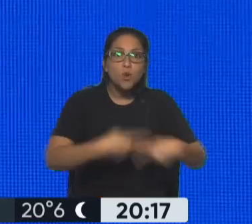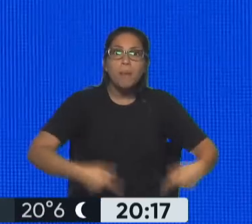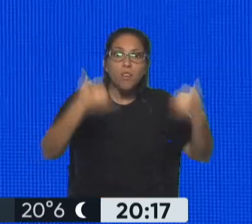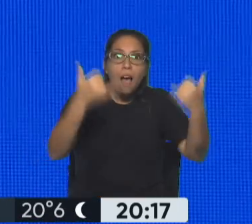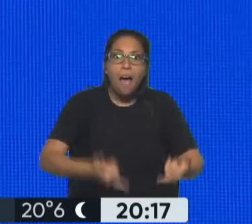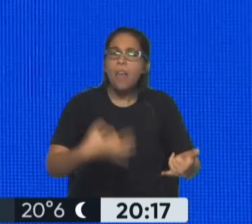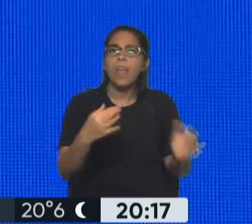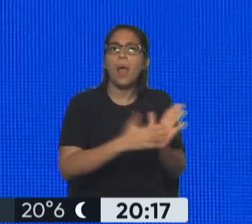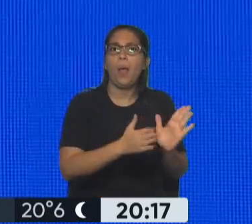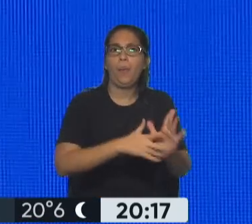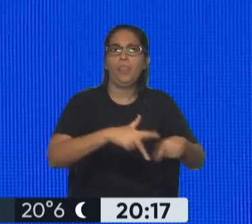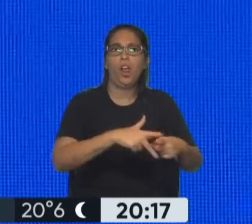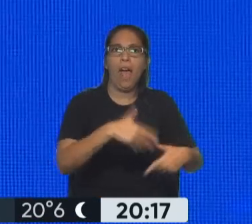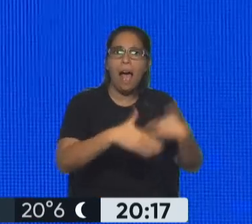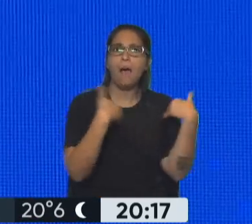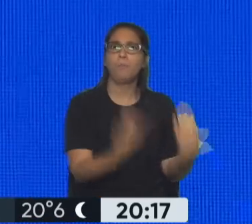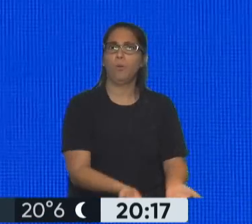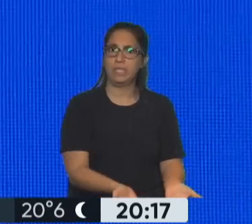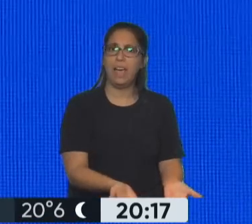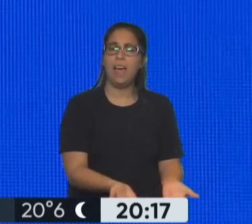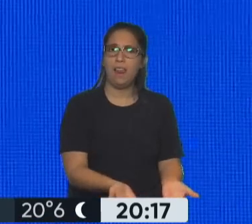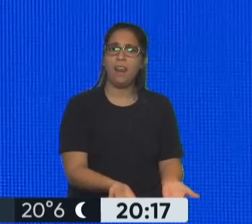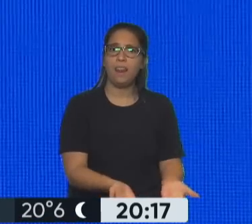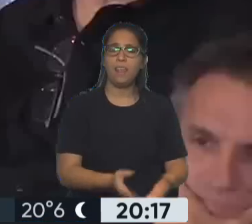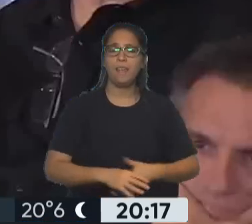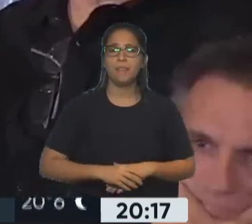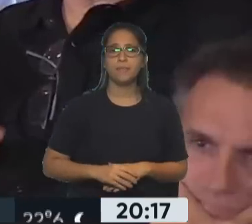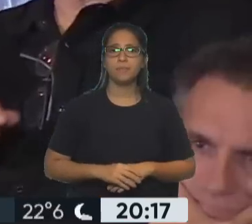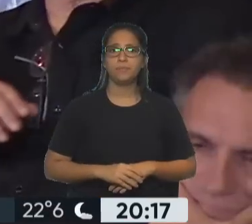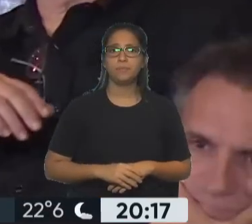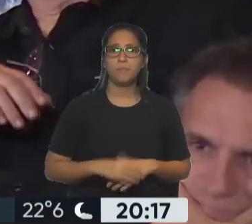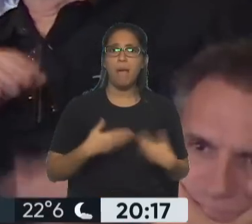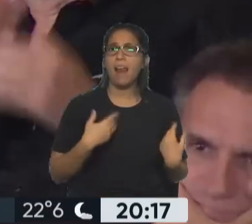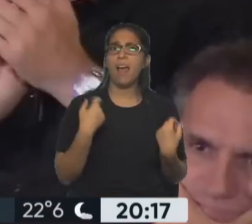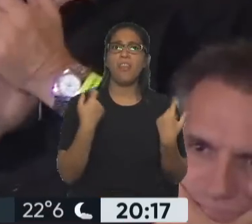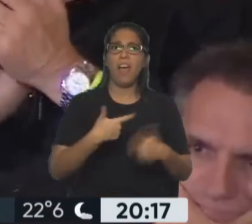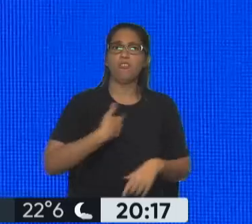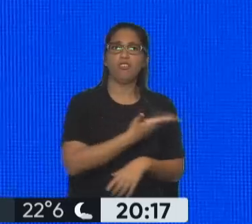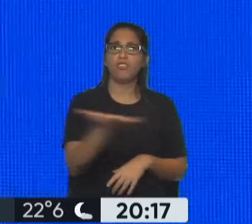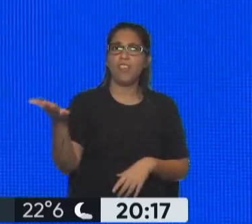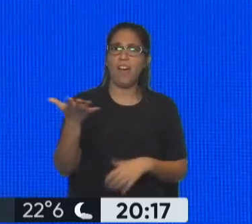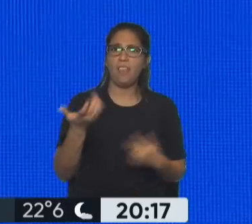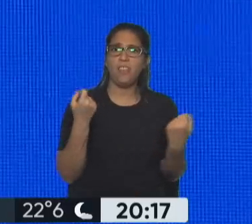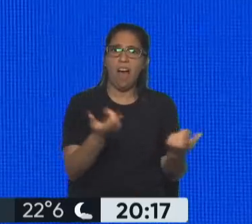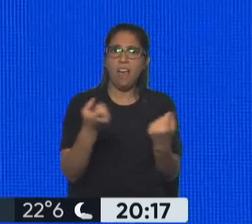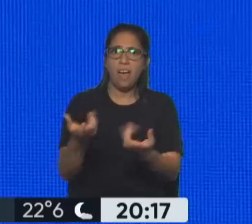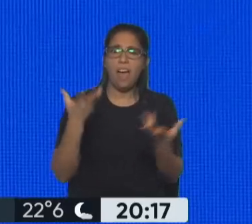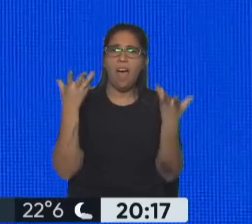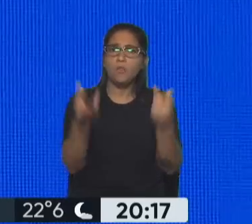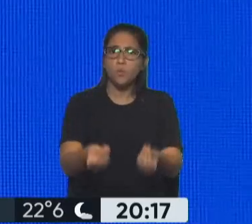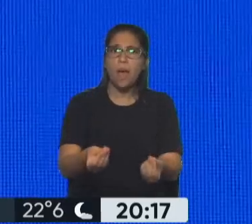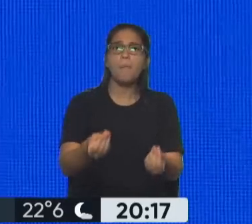instrumentos de la tecnología para poder ayudar a una sociedad